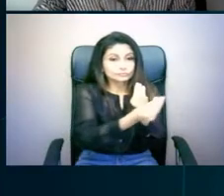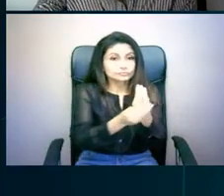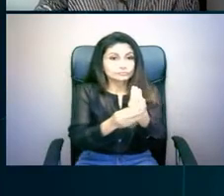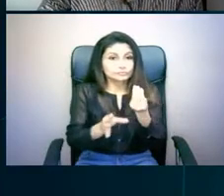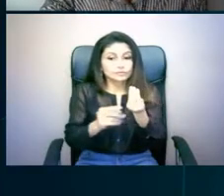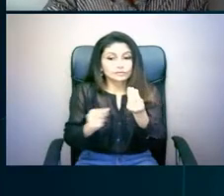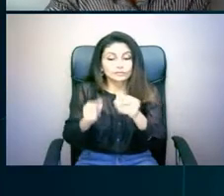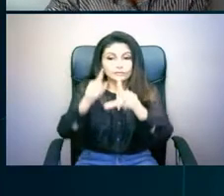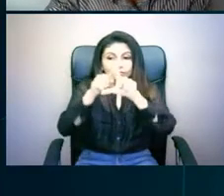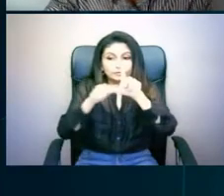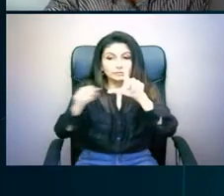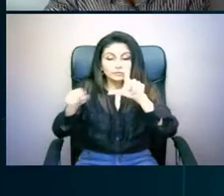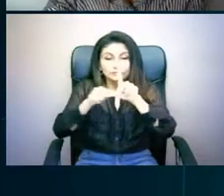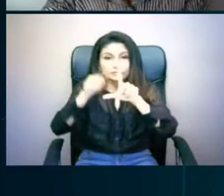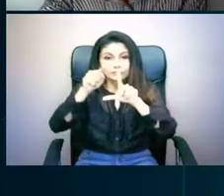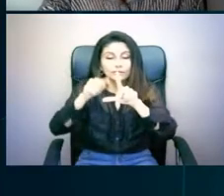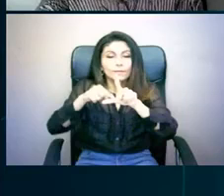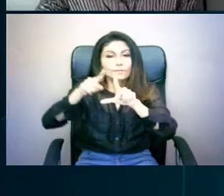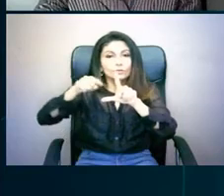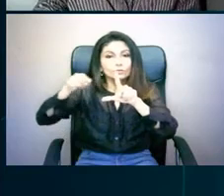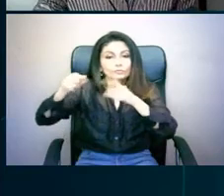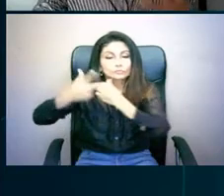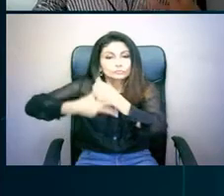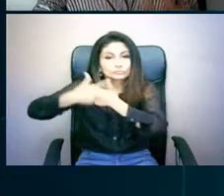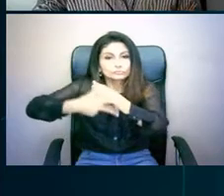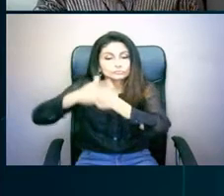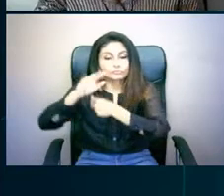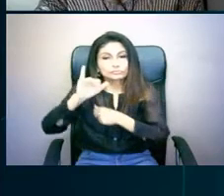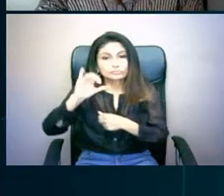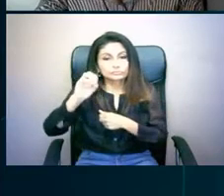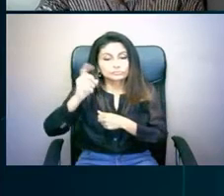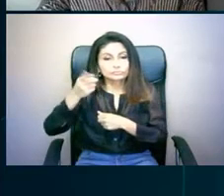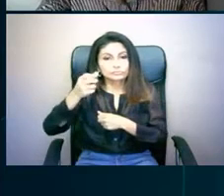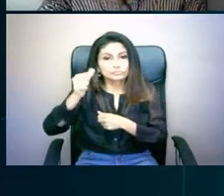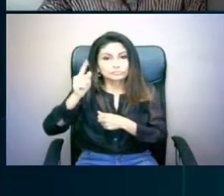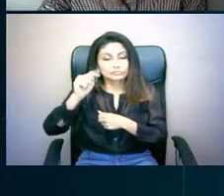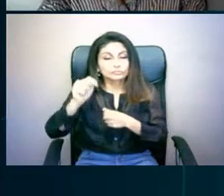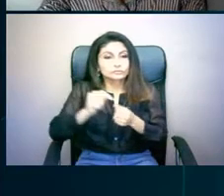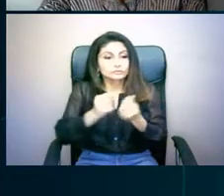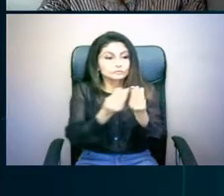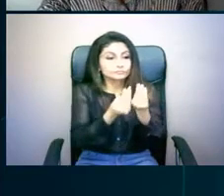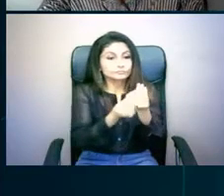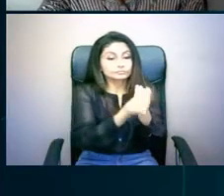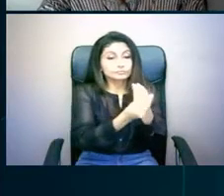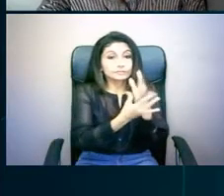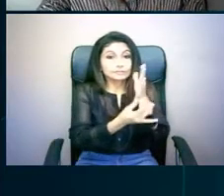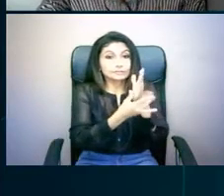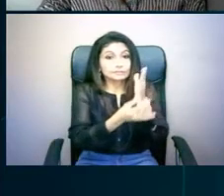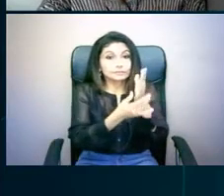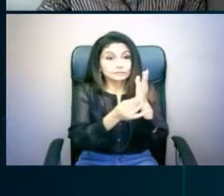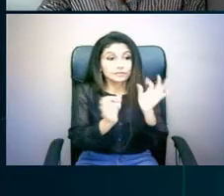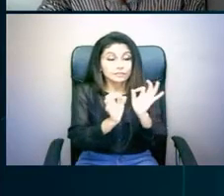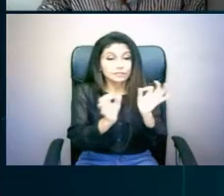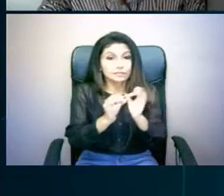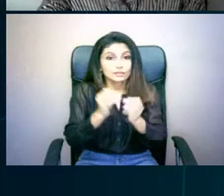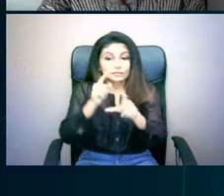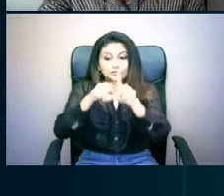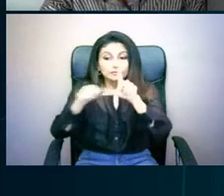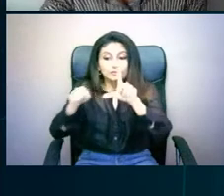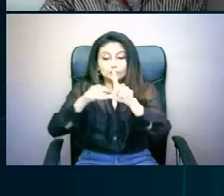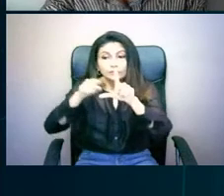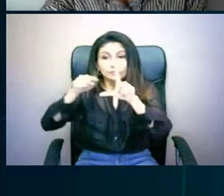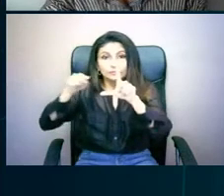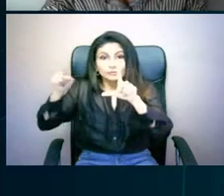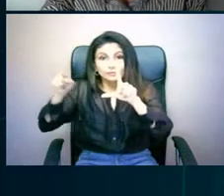¿cierto? Entonces, cuando no hay extracción de lípidos, pues tenemos una producción, y cuando